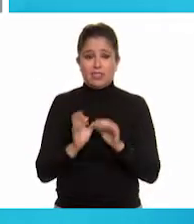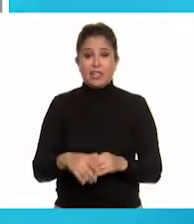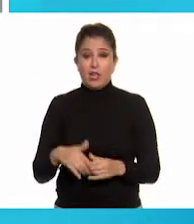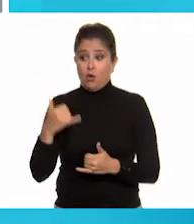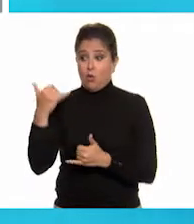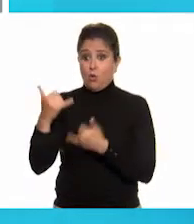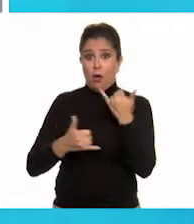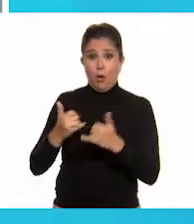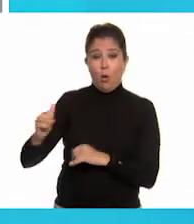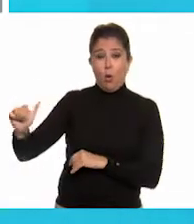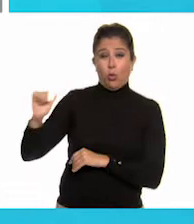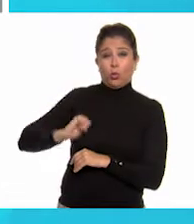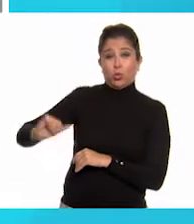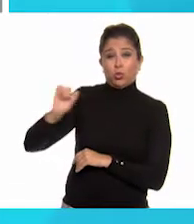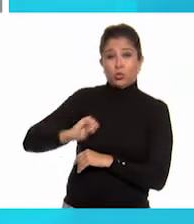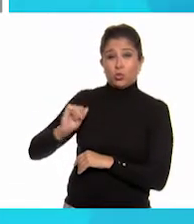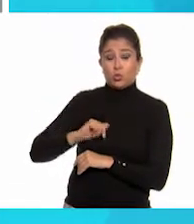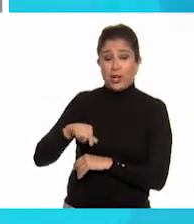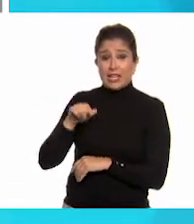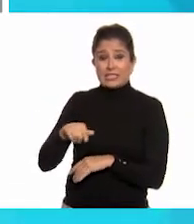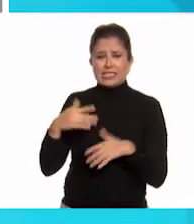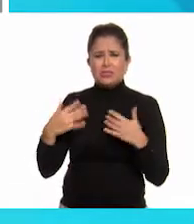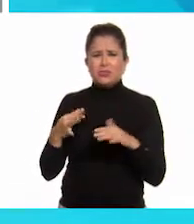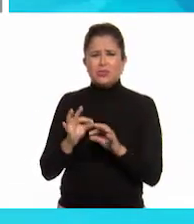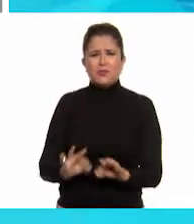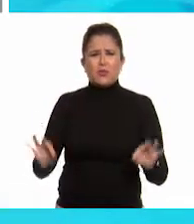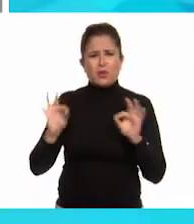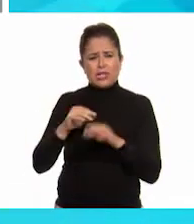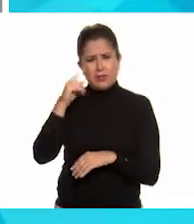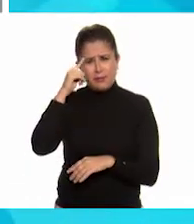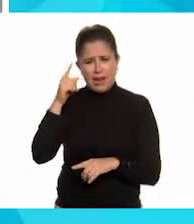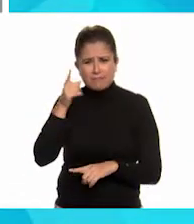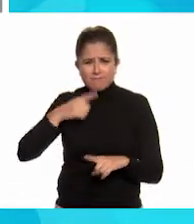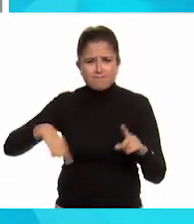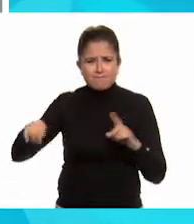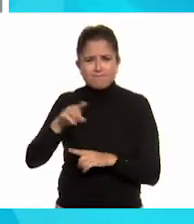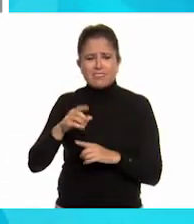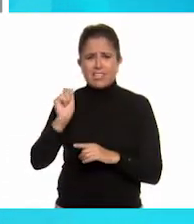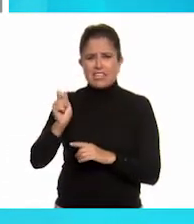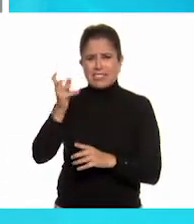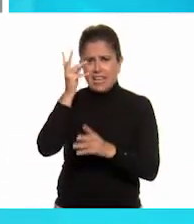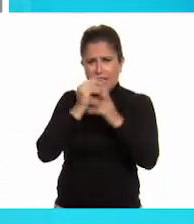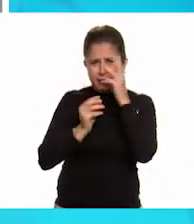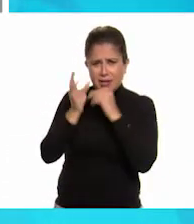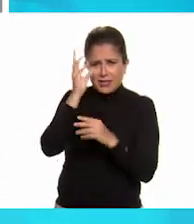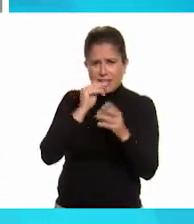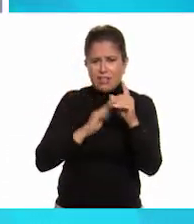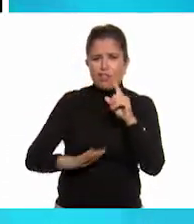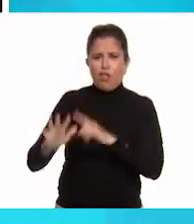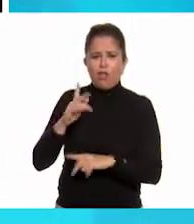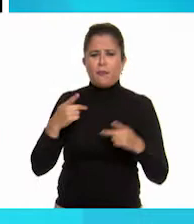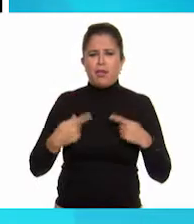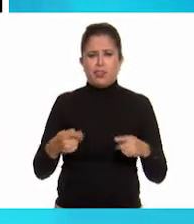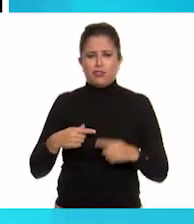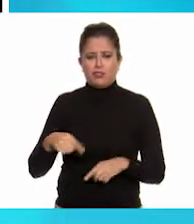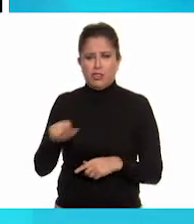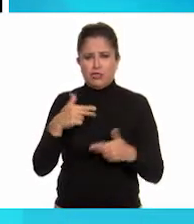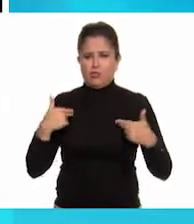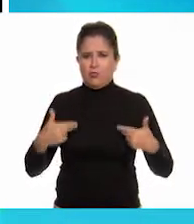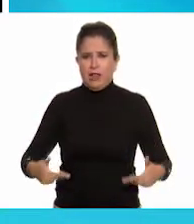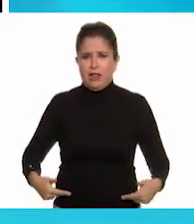la antigüedad, ha sido una herramienta básica para el desarrollo de aprendizajes en todo ser humano.